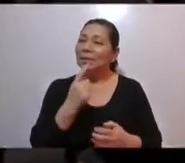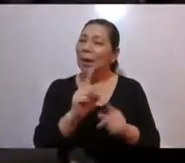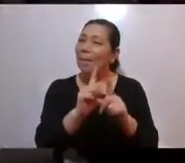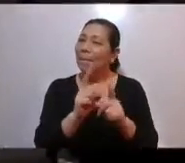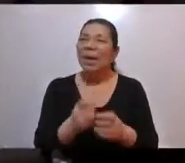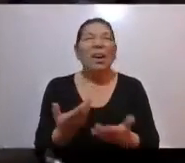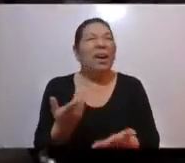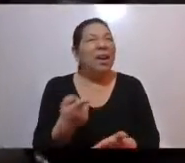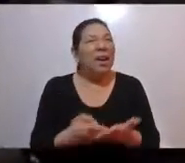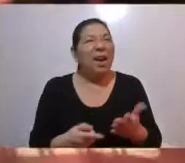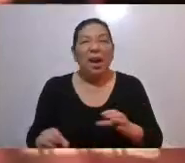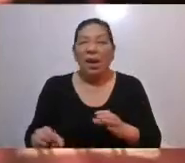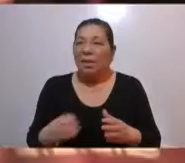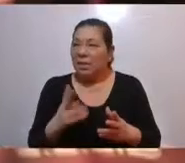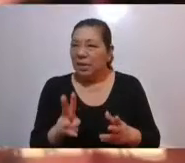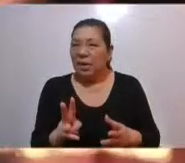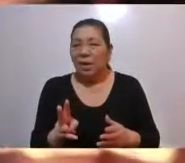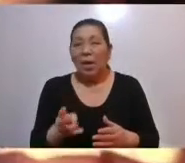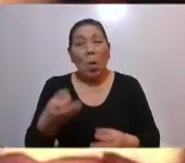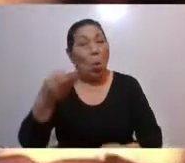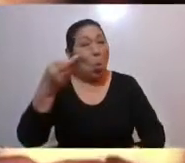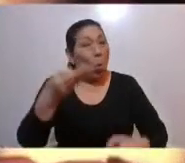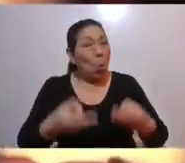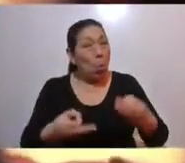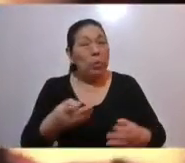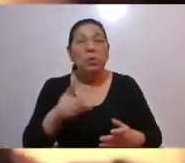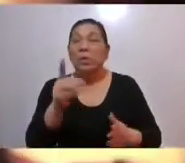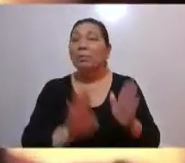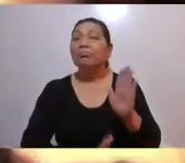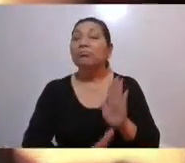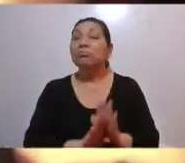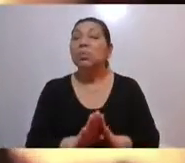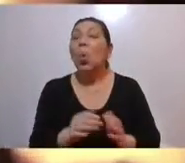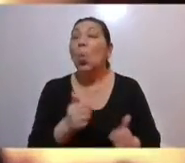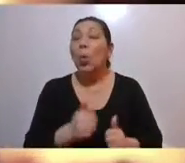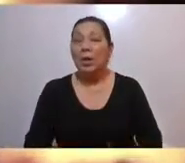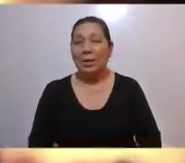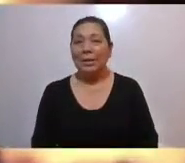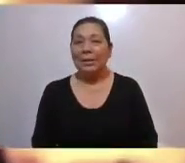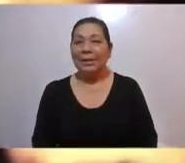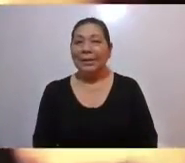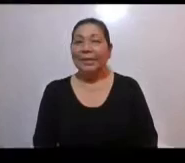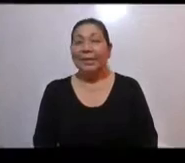Finalmente, quisiera preguntarle qué aspectos del fallo destacaría.